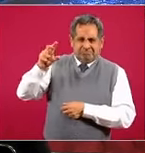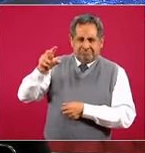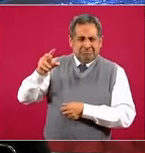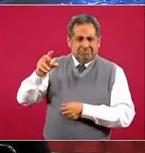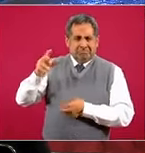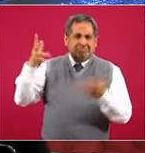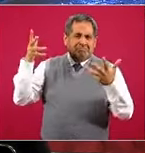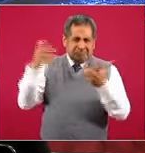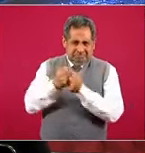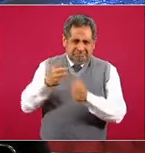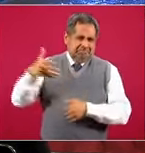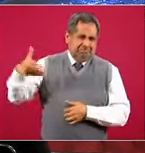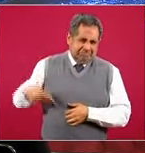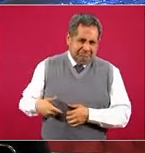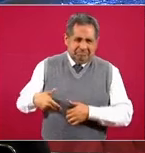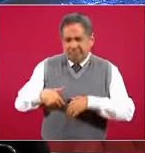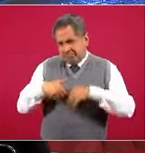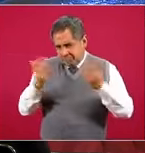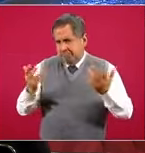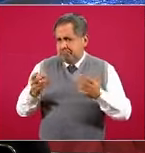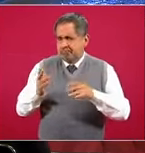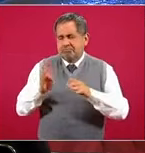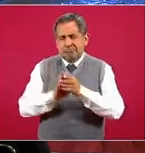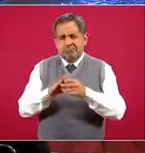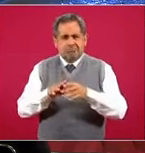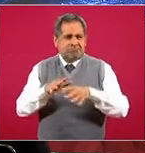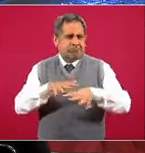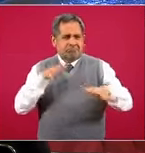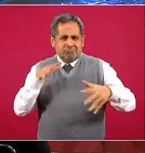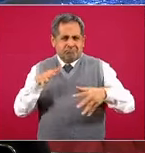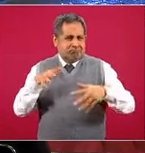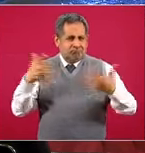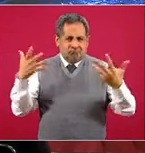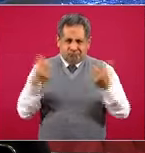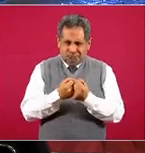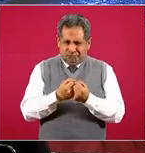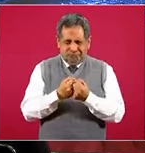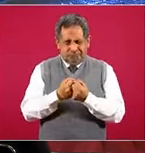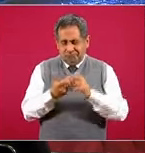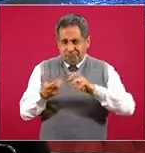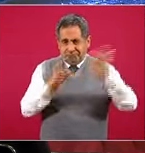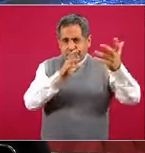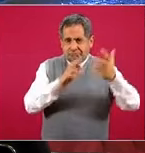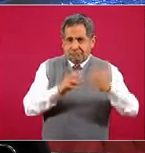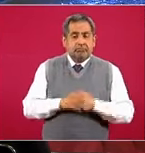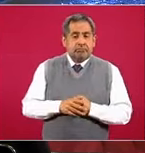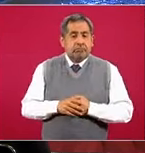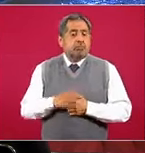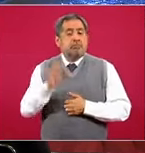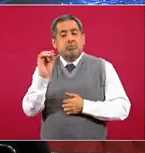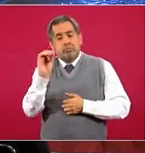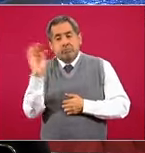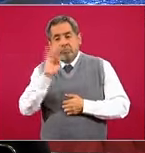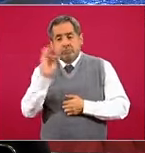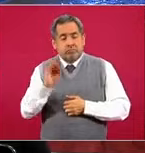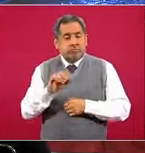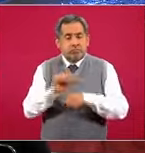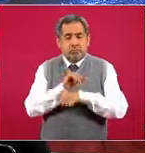un accidente de tránsito, de tráfico entre dos autos, también un auto puede atropellar a una